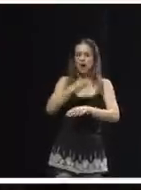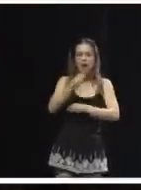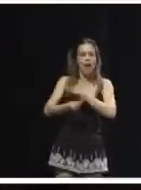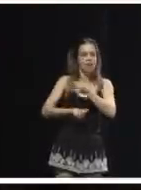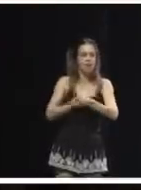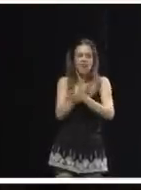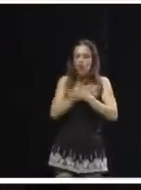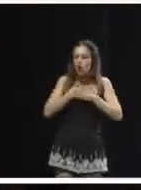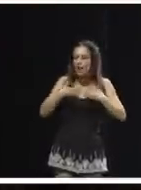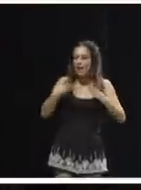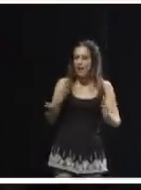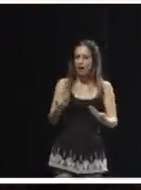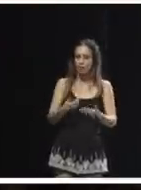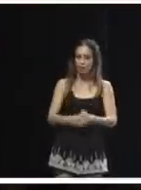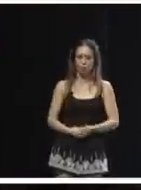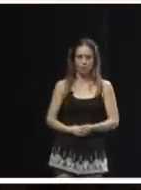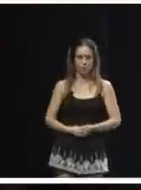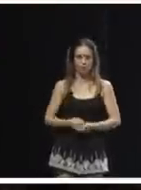gana. Mirad,